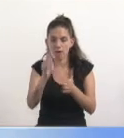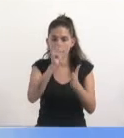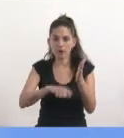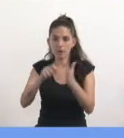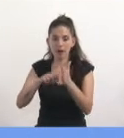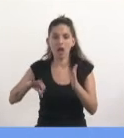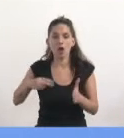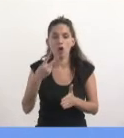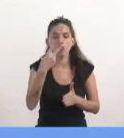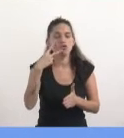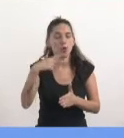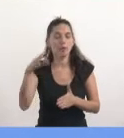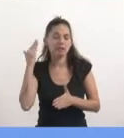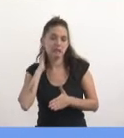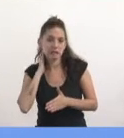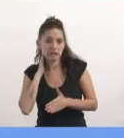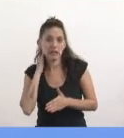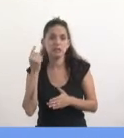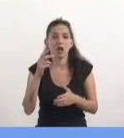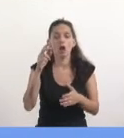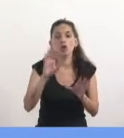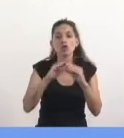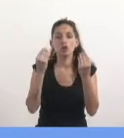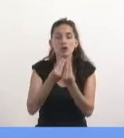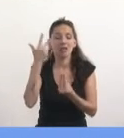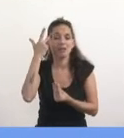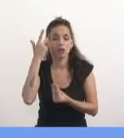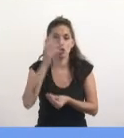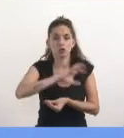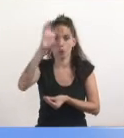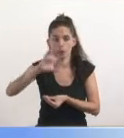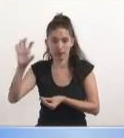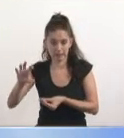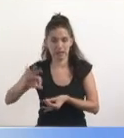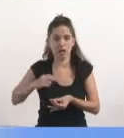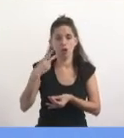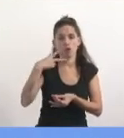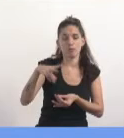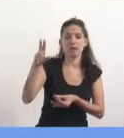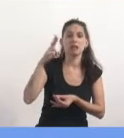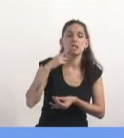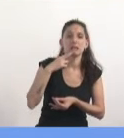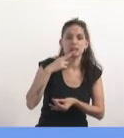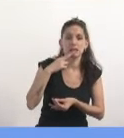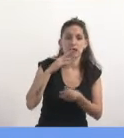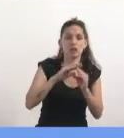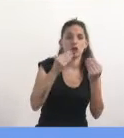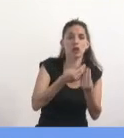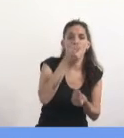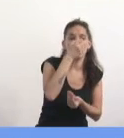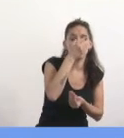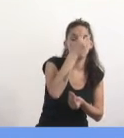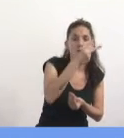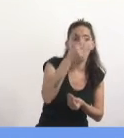en 2016, 18 provincias y la Ciudad Autónoma de Buenos Aires. En el 2017, en noviembre, 22 provincias y la CABA, fue el